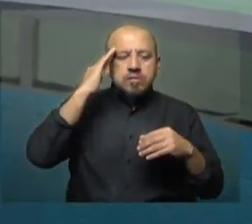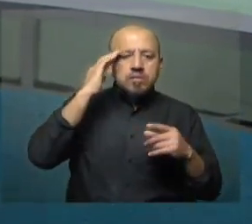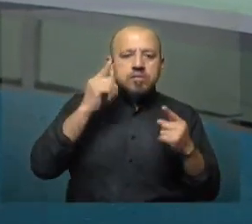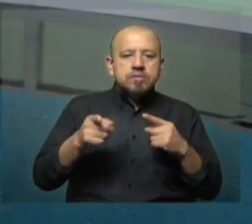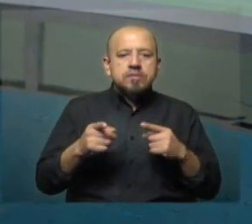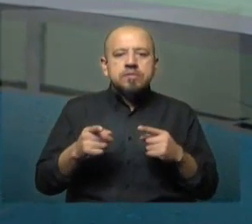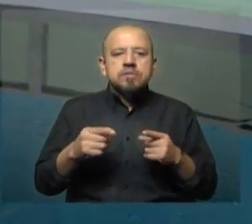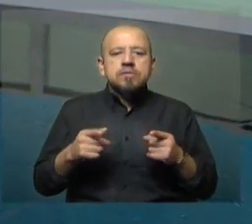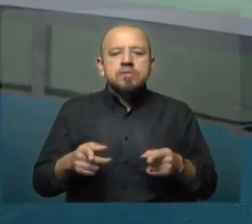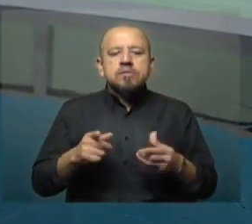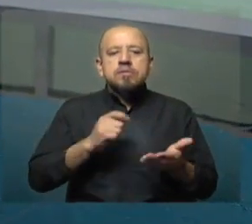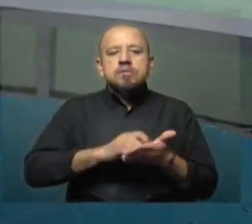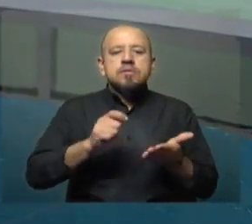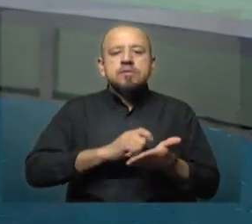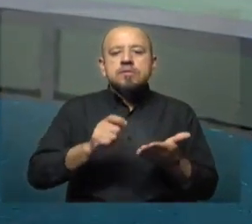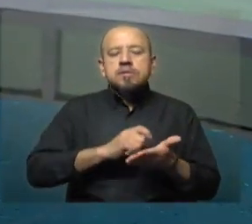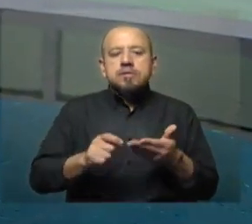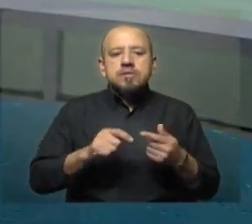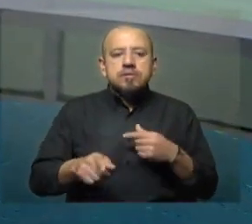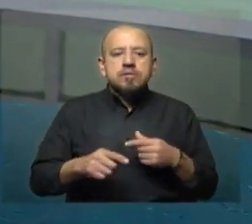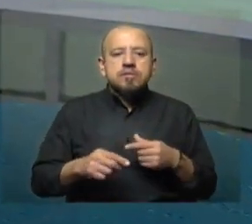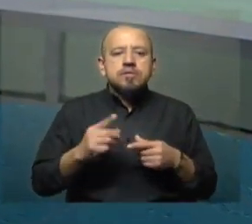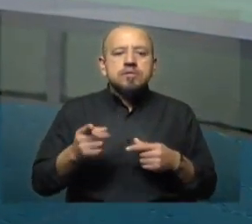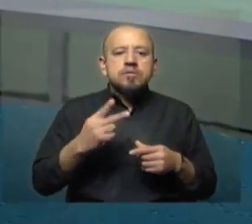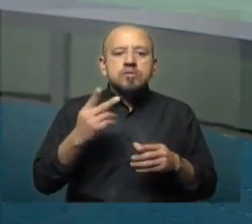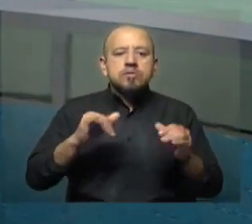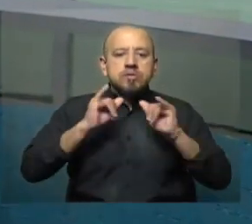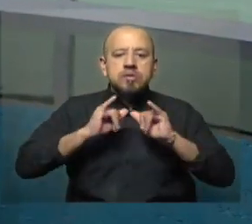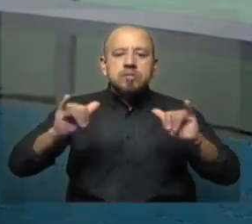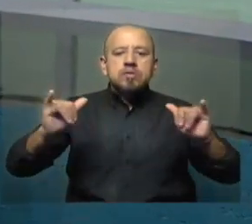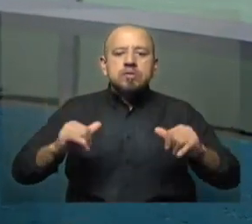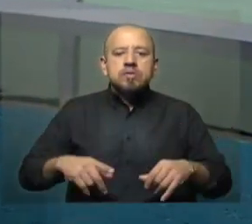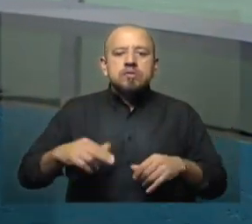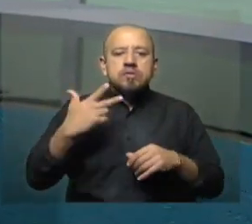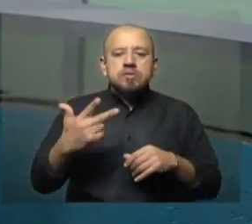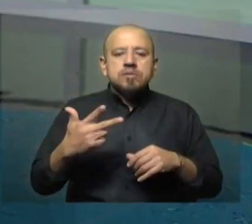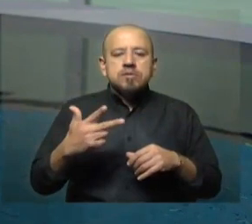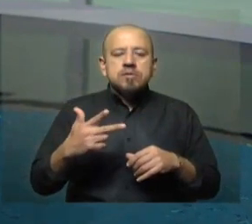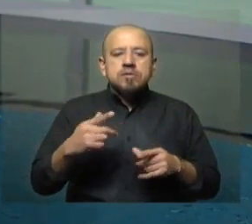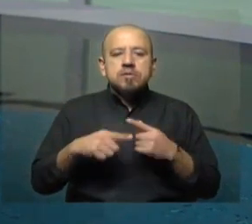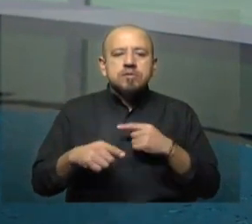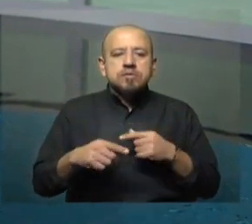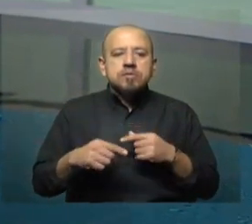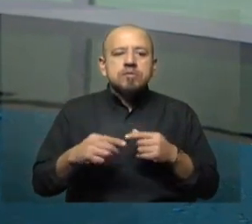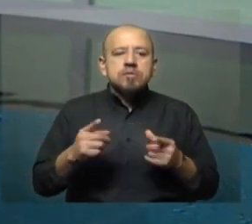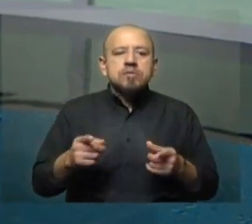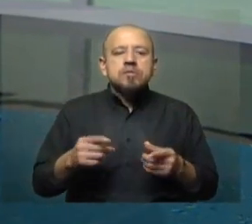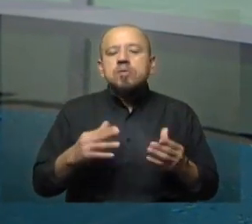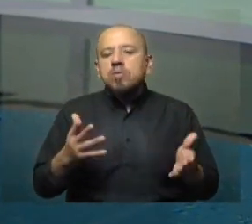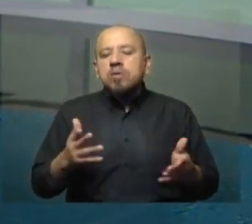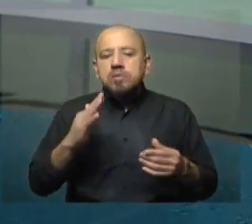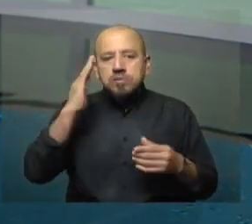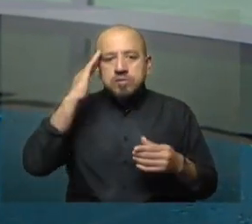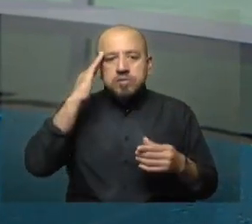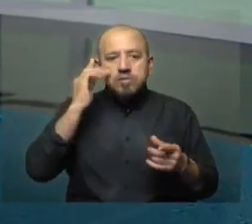la particularidad de haber escrito canciones en las últimas dos campañas para tres candidatos presidenciales Dónde está la clave Cuál es el